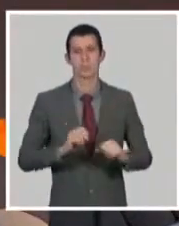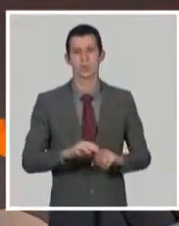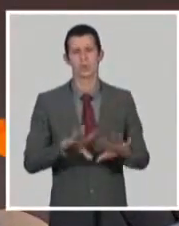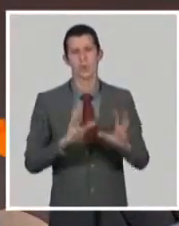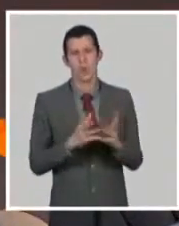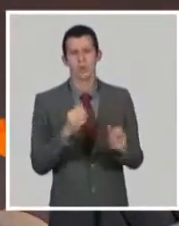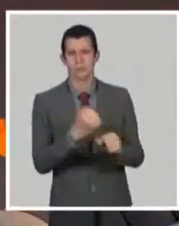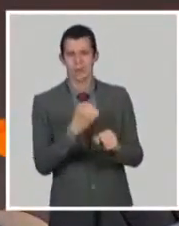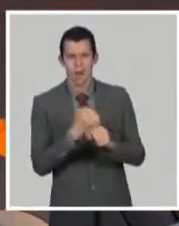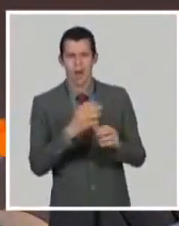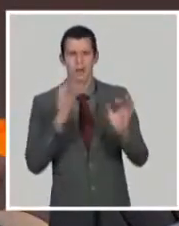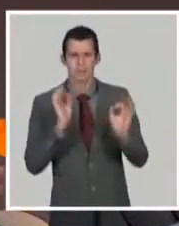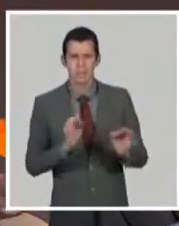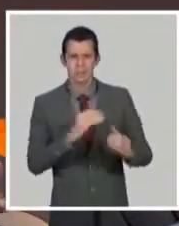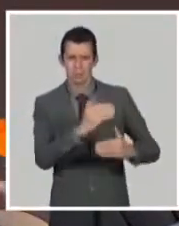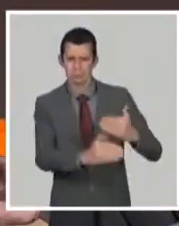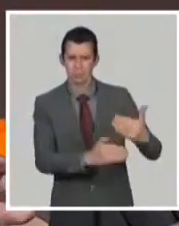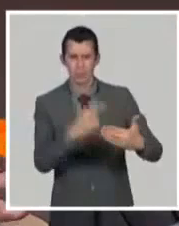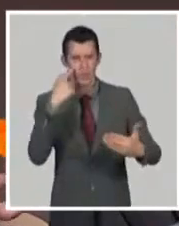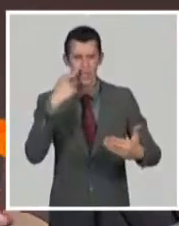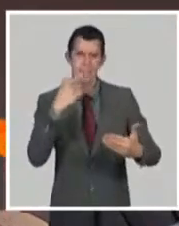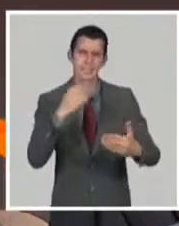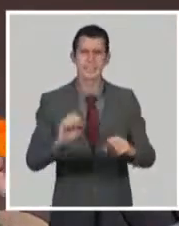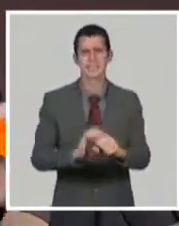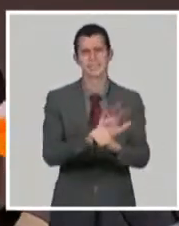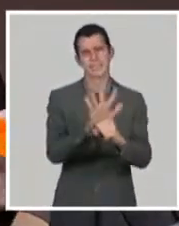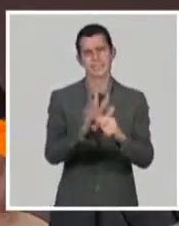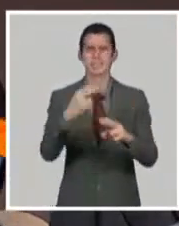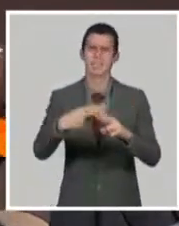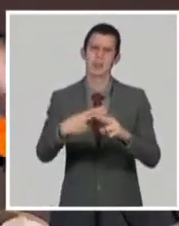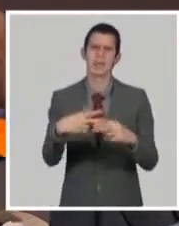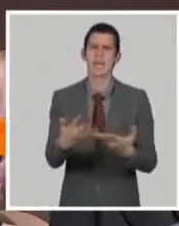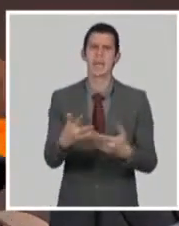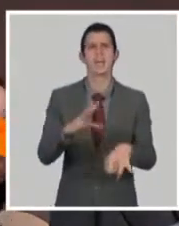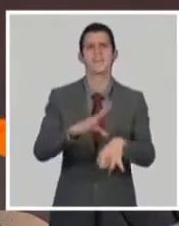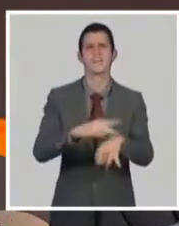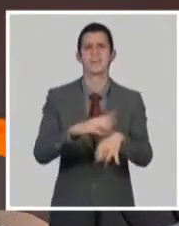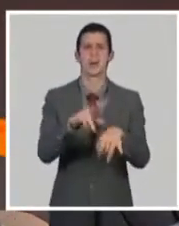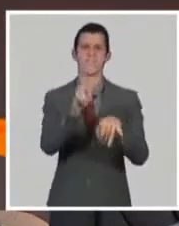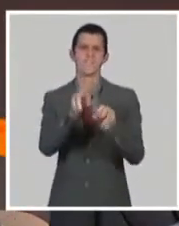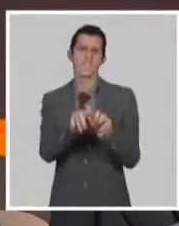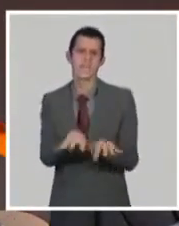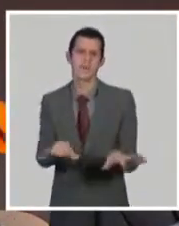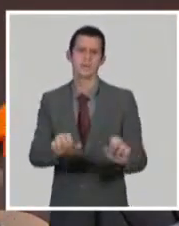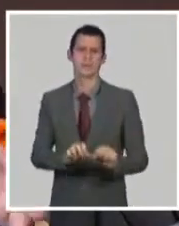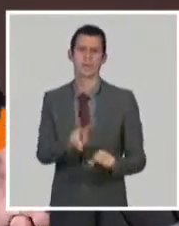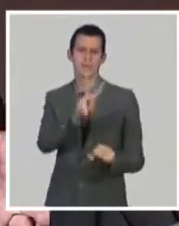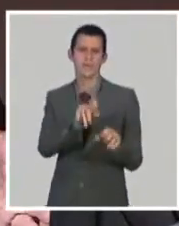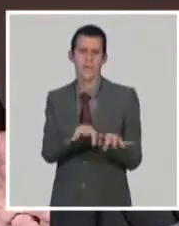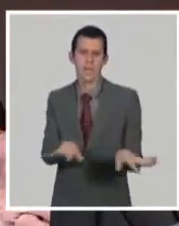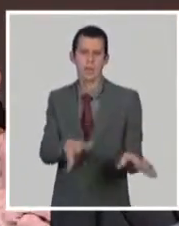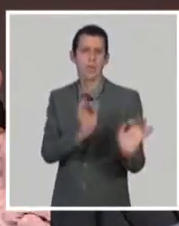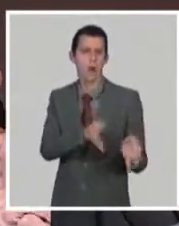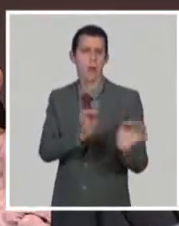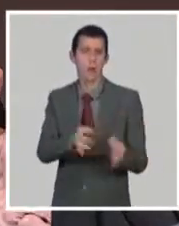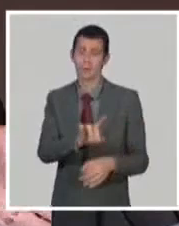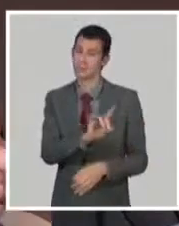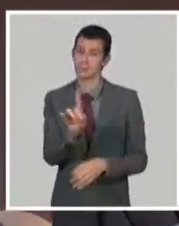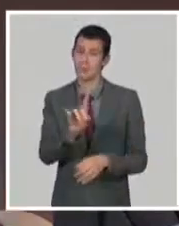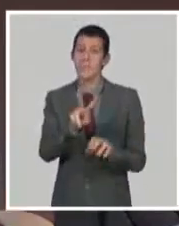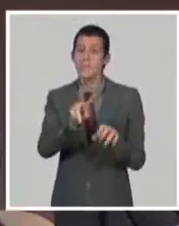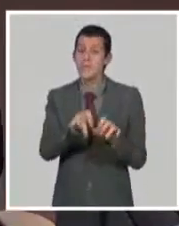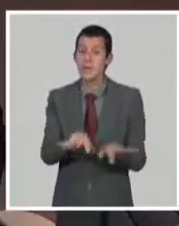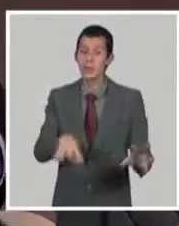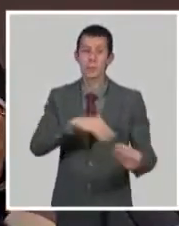mutaciones que están subiendo, es normal que los virus muten. El ejemplo de un virus que las mutaciones son muy frecuentes es el virus que causa el SIDA,